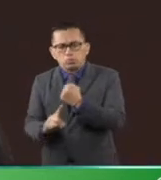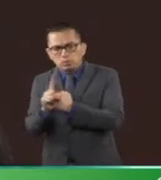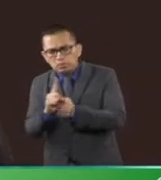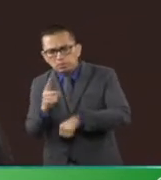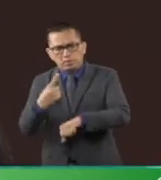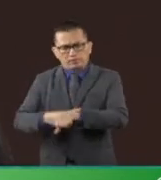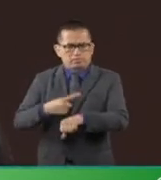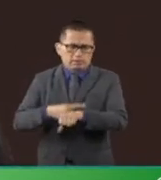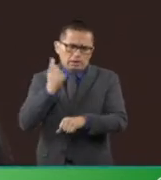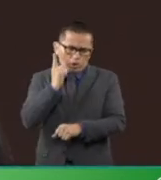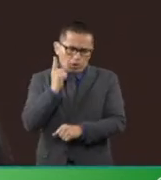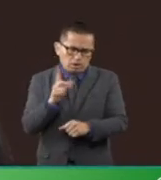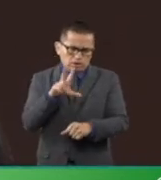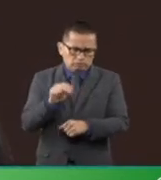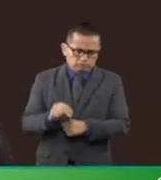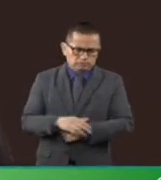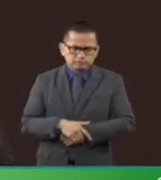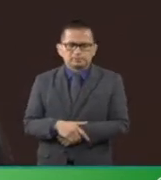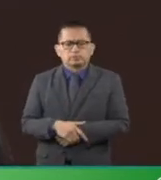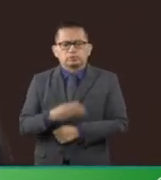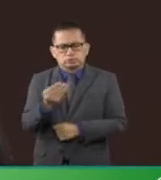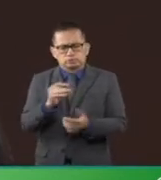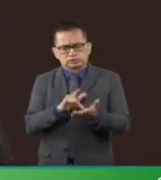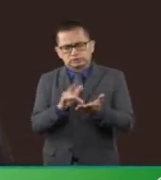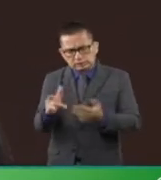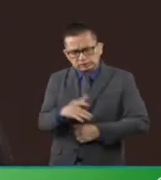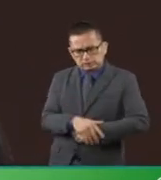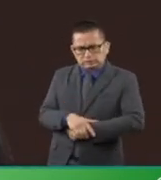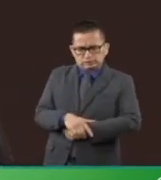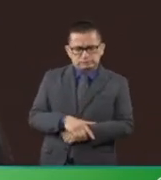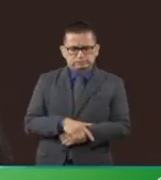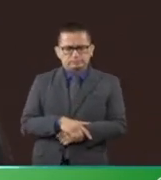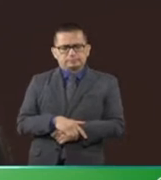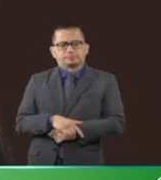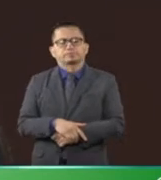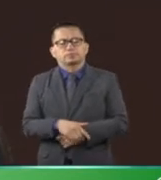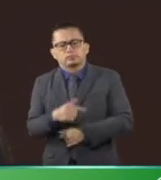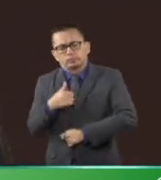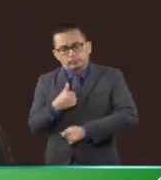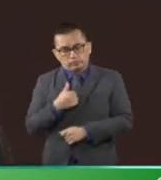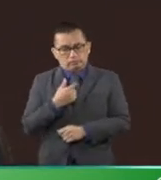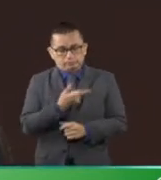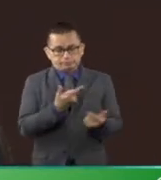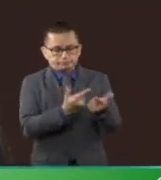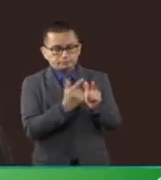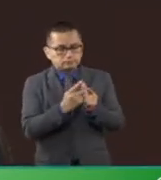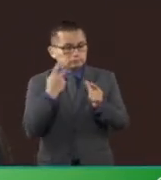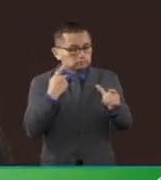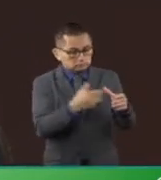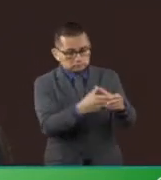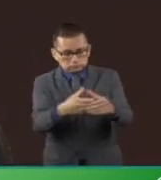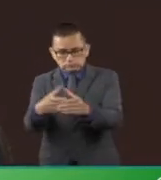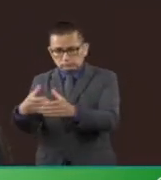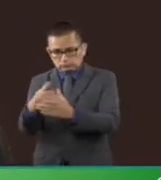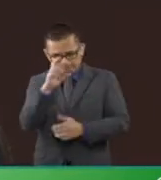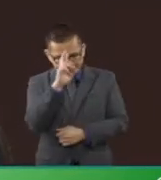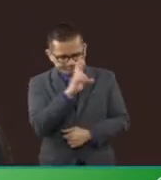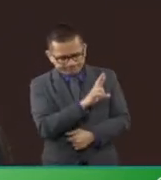De verdad, muchísimas gracias, todo mi reconocimiento a los grupos parlamentarios